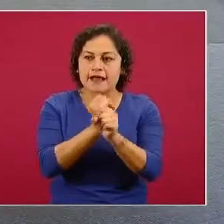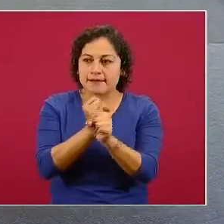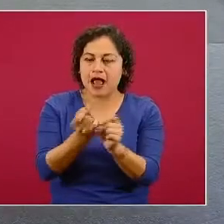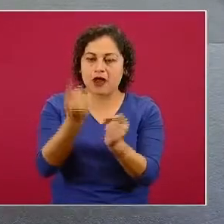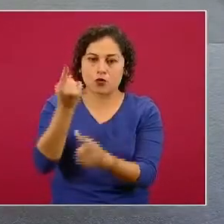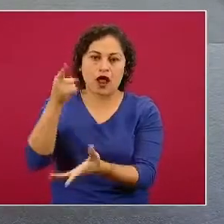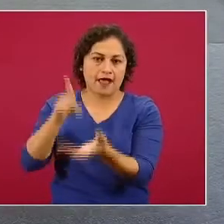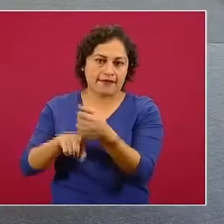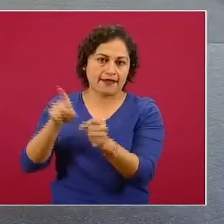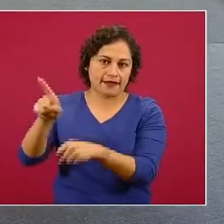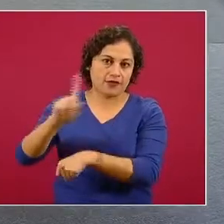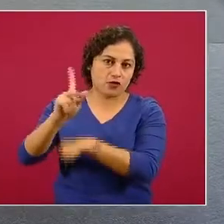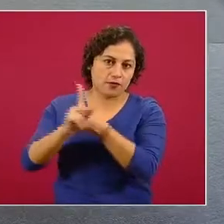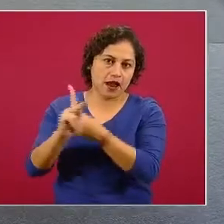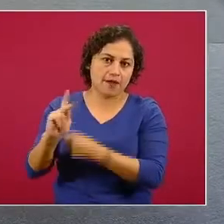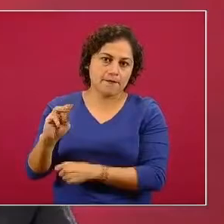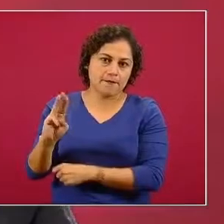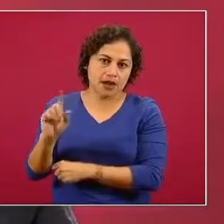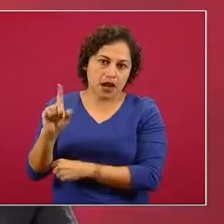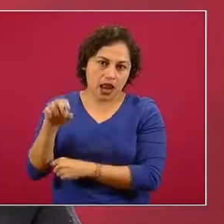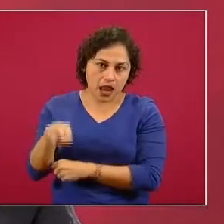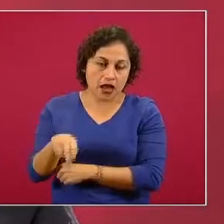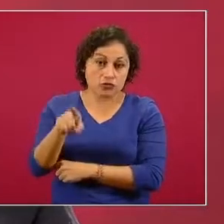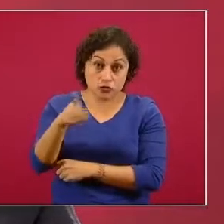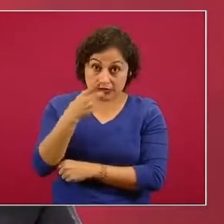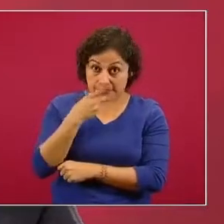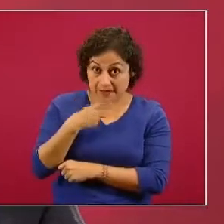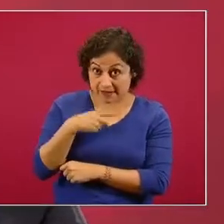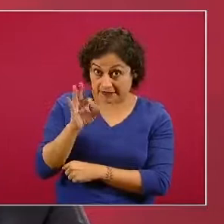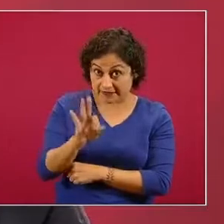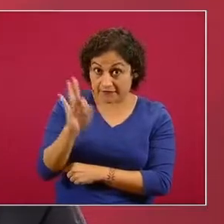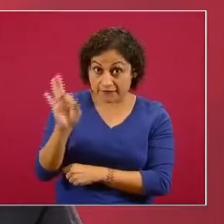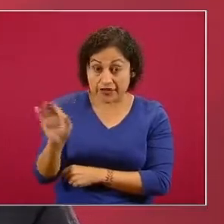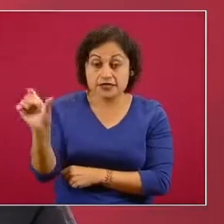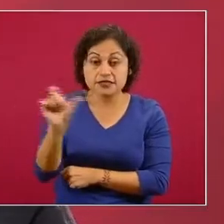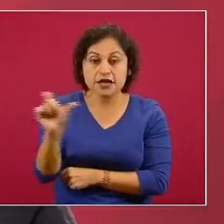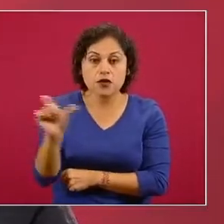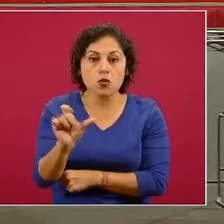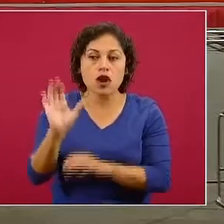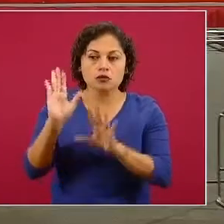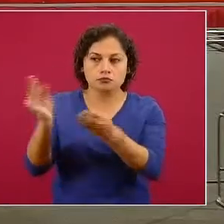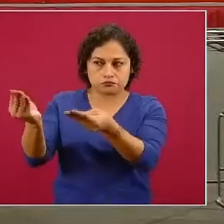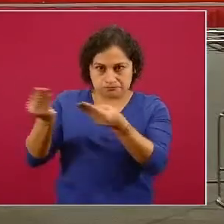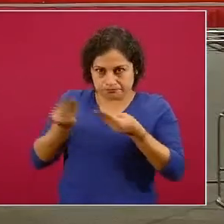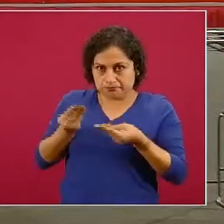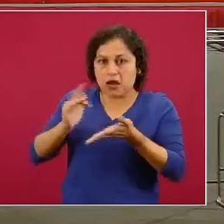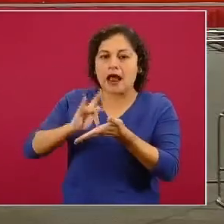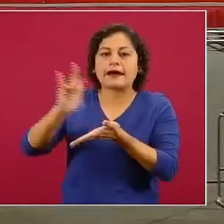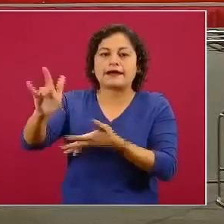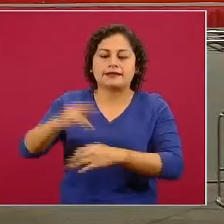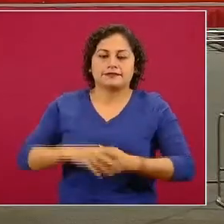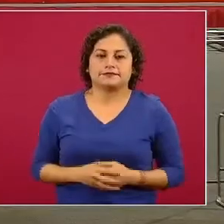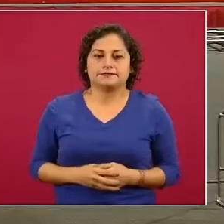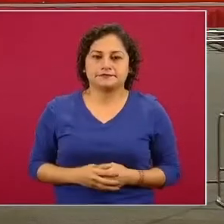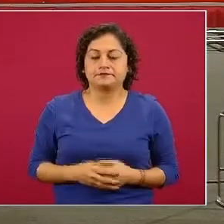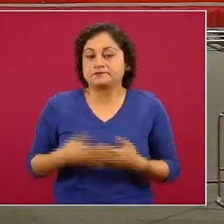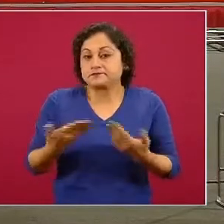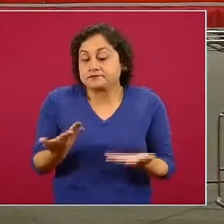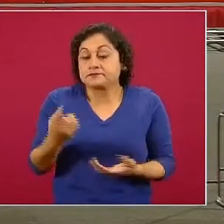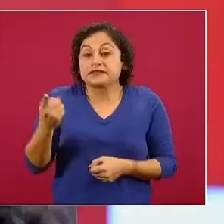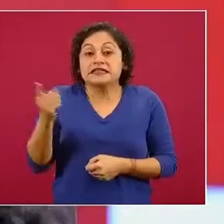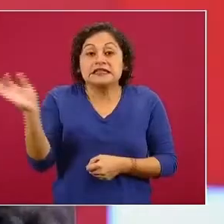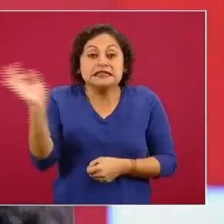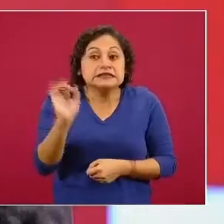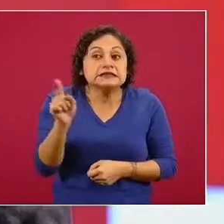Milán. Este que está, si es de fecha reciente, no lo conozco, le agradezco si me lo comparte. Ahora, ¿qué implicaría